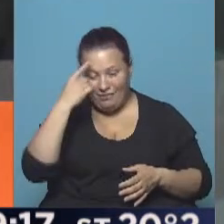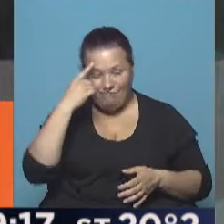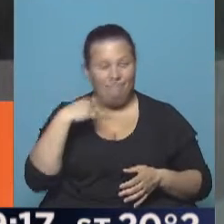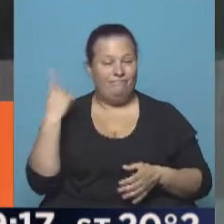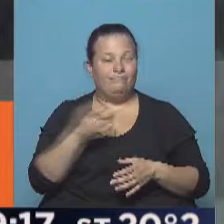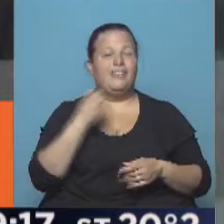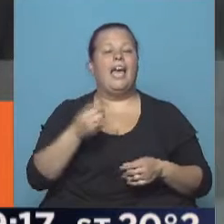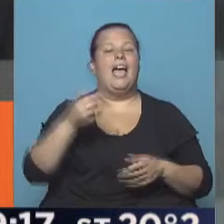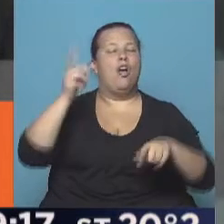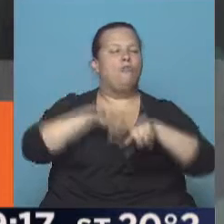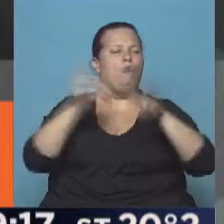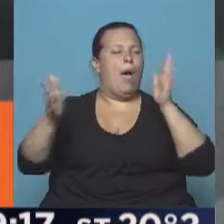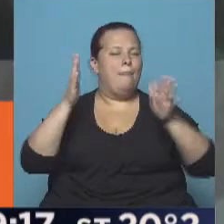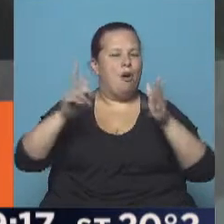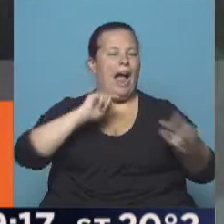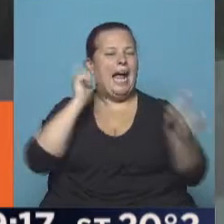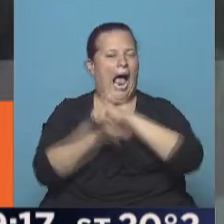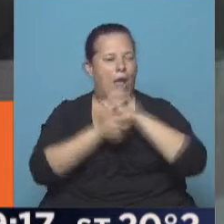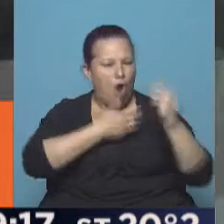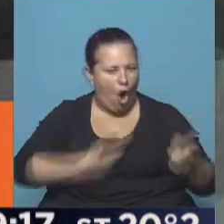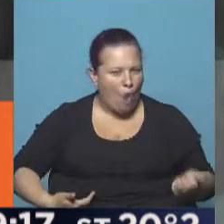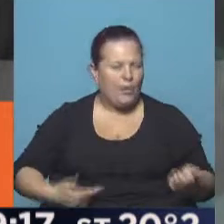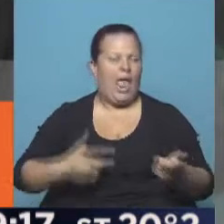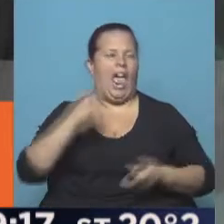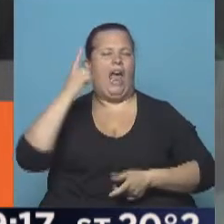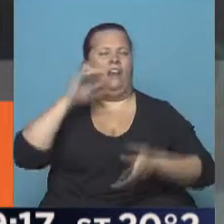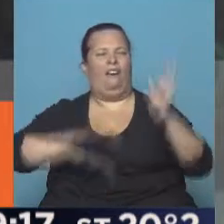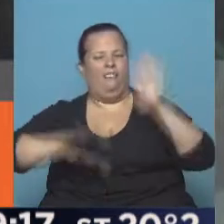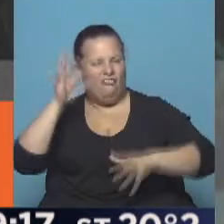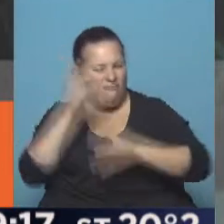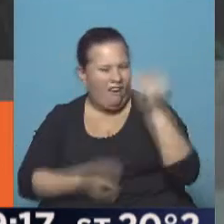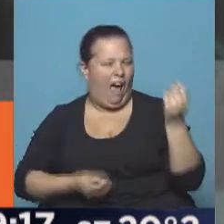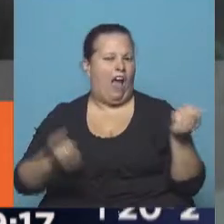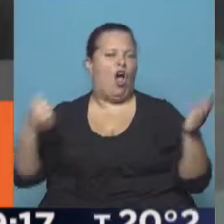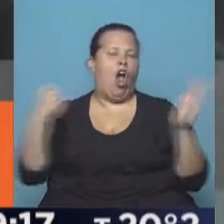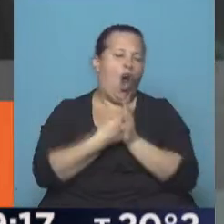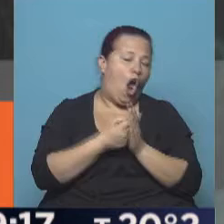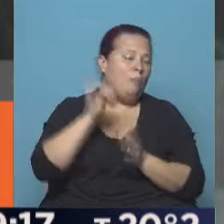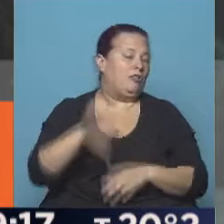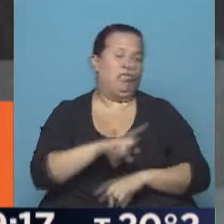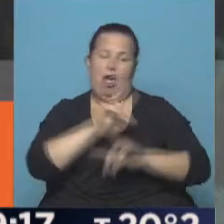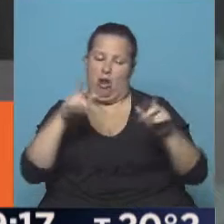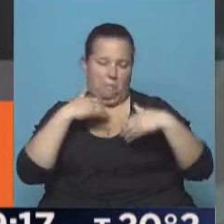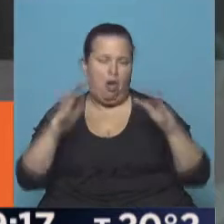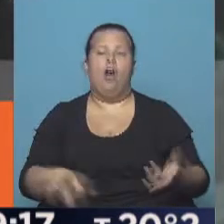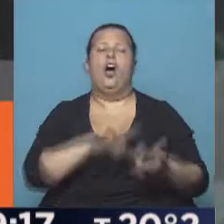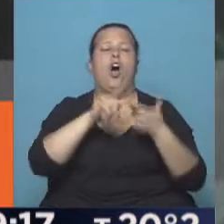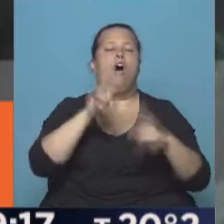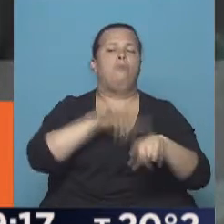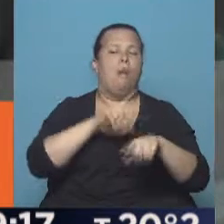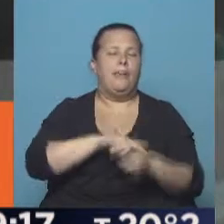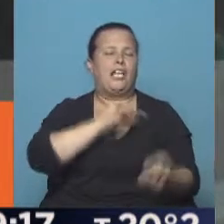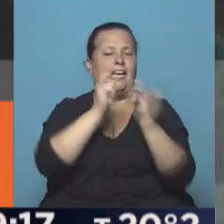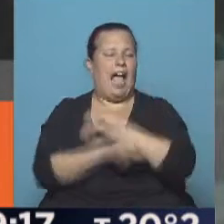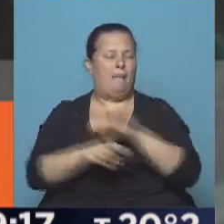que la época de los cambios de gobierno de manera irregular llámese golpe o no golpe la época de los cambios